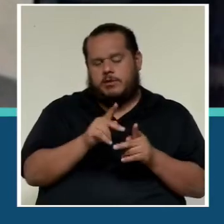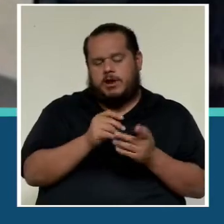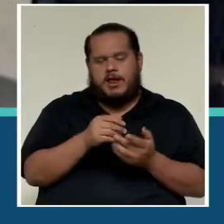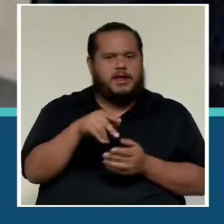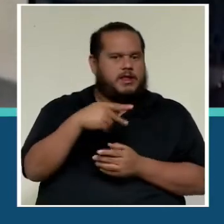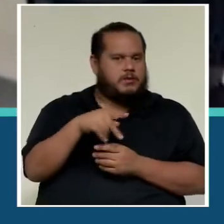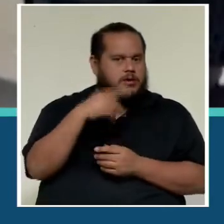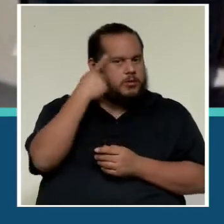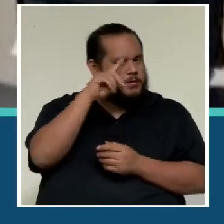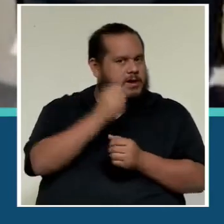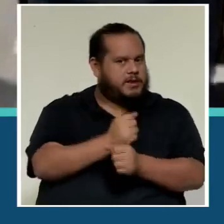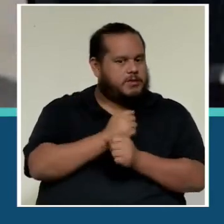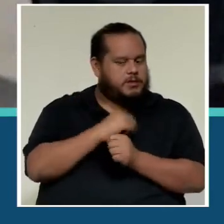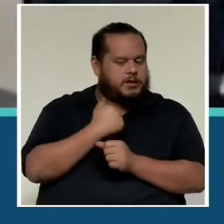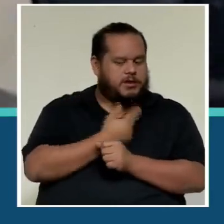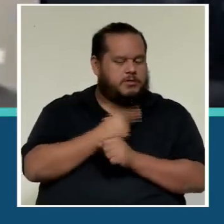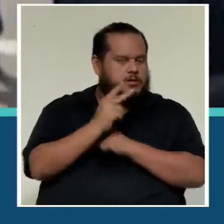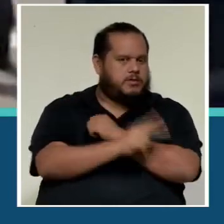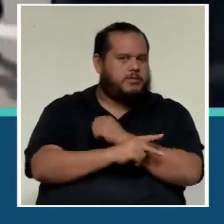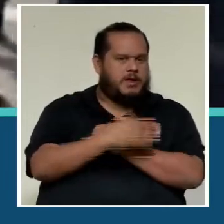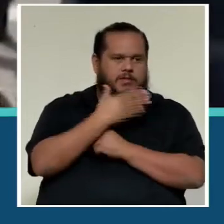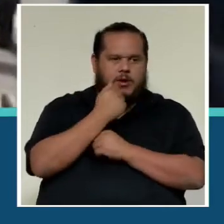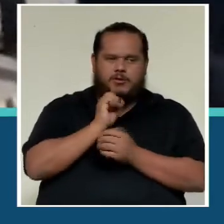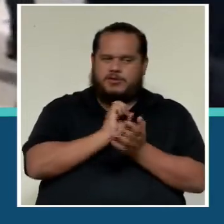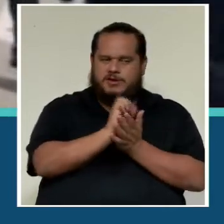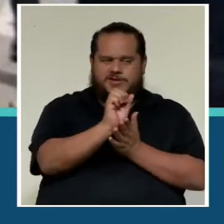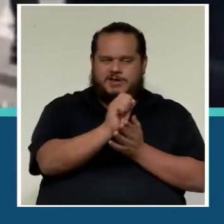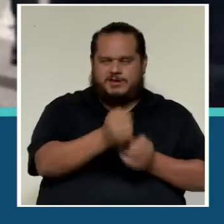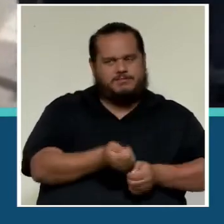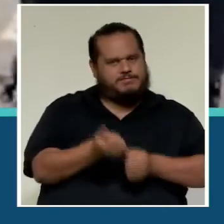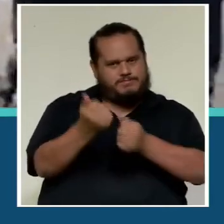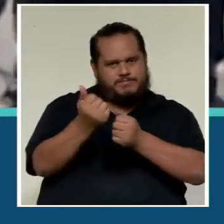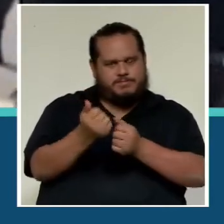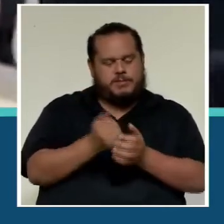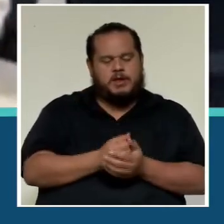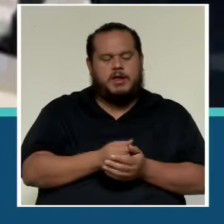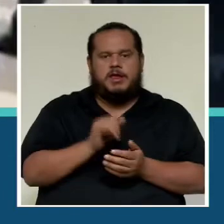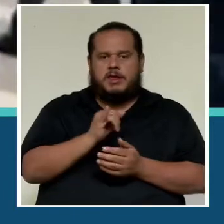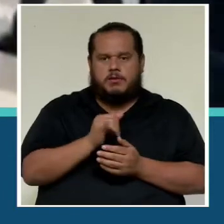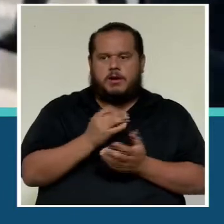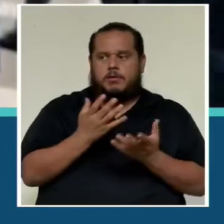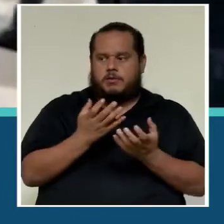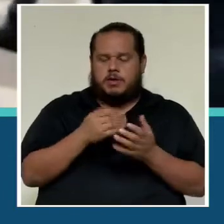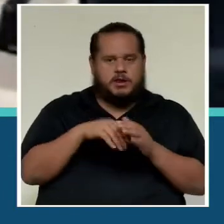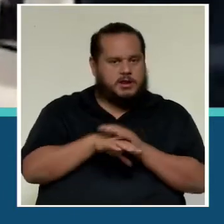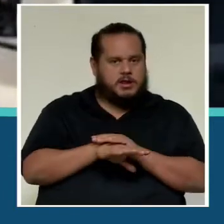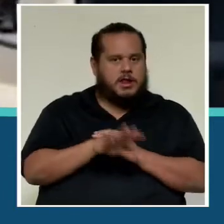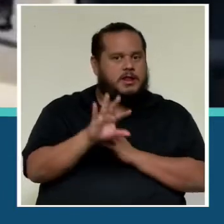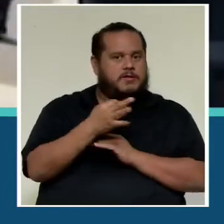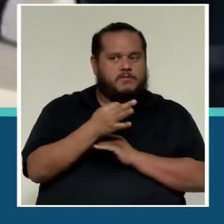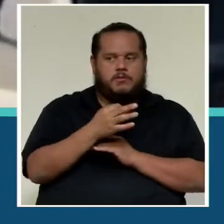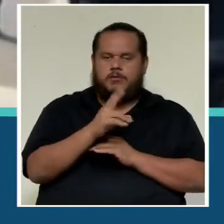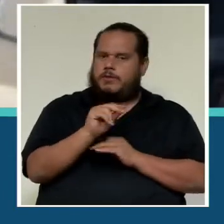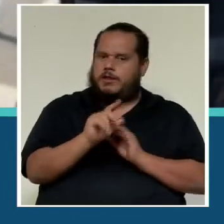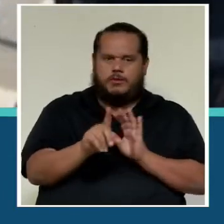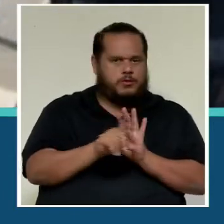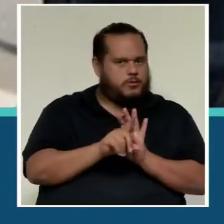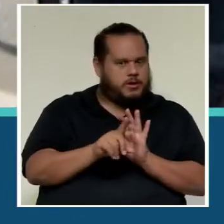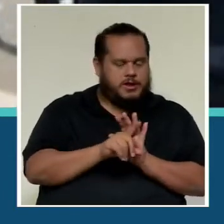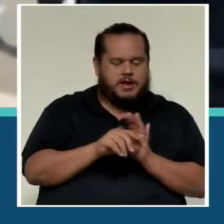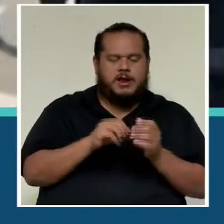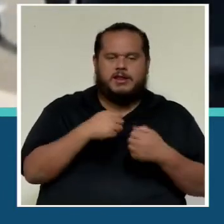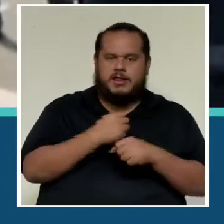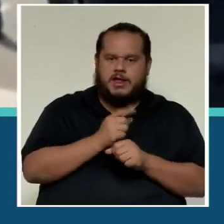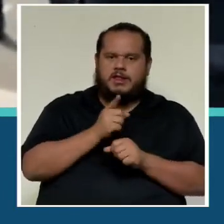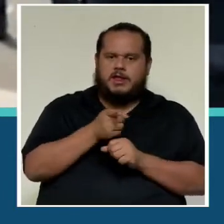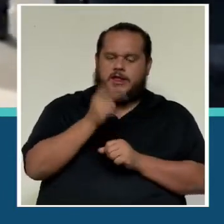para la seguridad de nuestro país, se rechaza de manera inmediata. También cuando están pretendiendo ingresar de manera irregular, se ejecuta